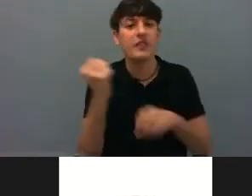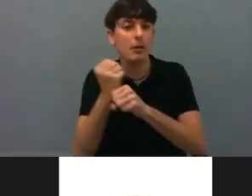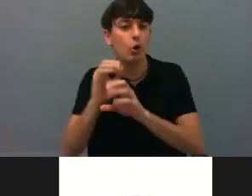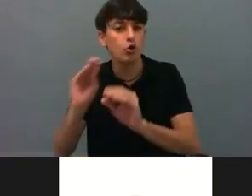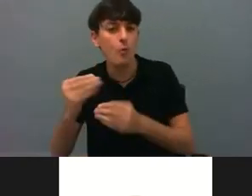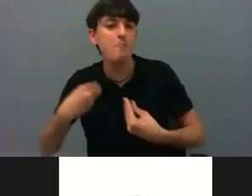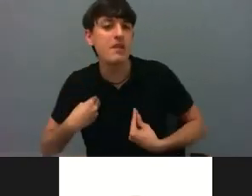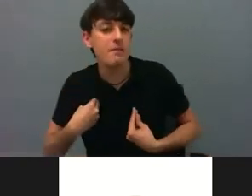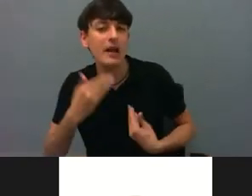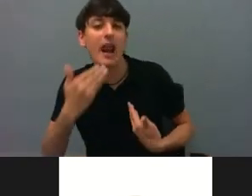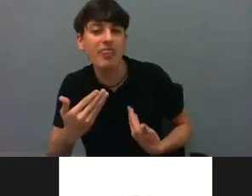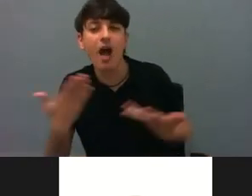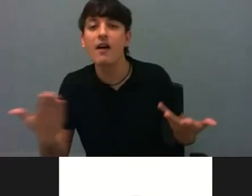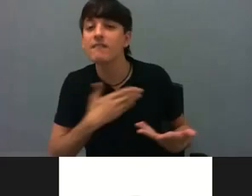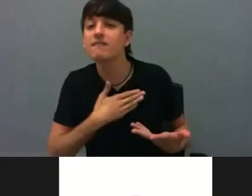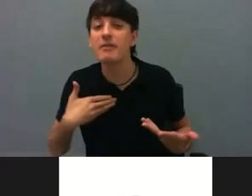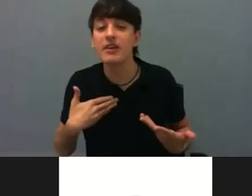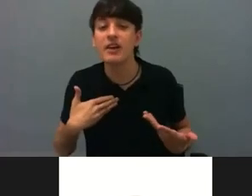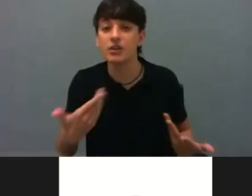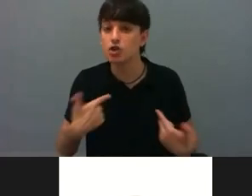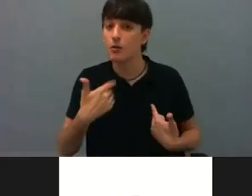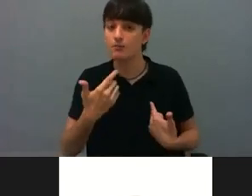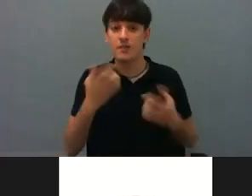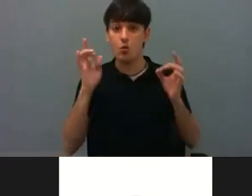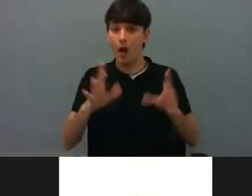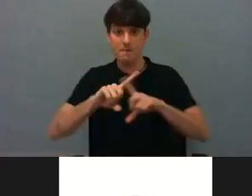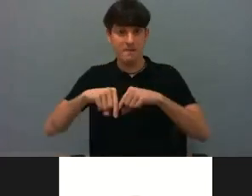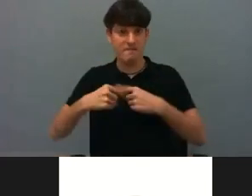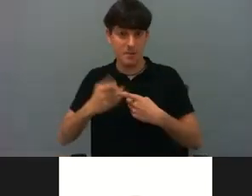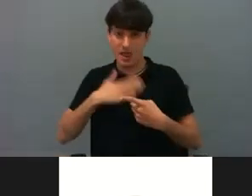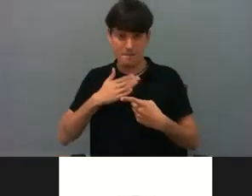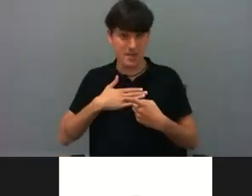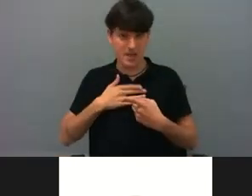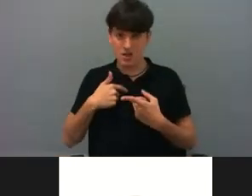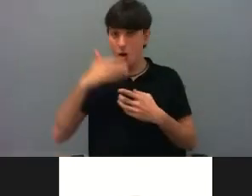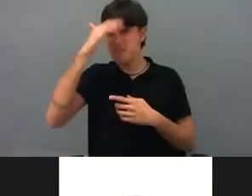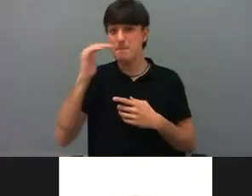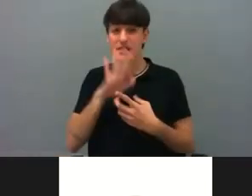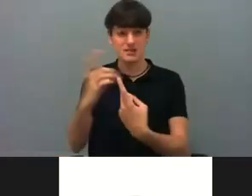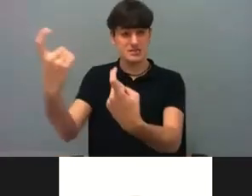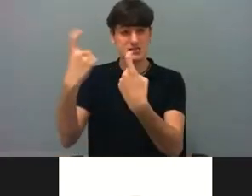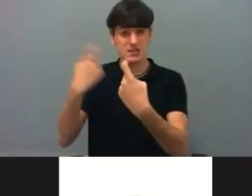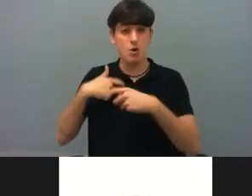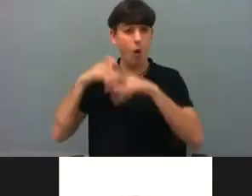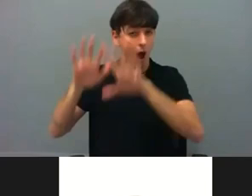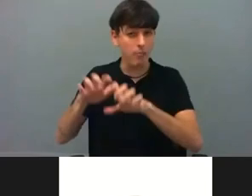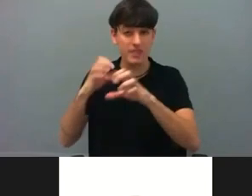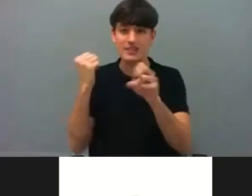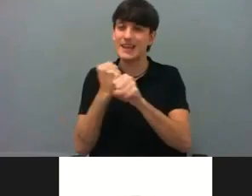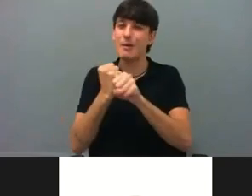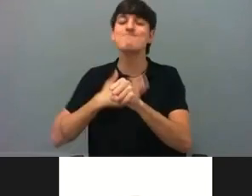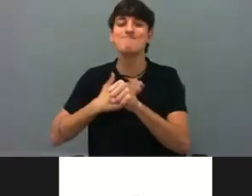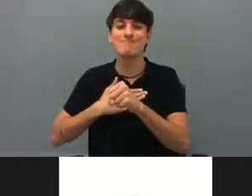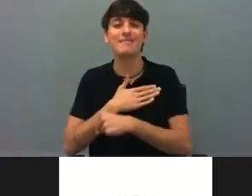Tengo clara la respuesta. Quiero vivir lo que aprendí de mis padres, de mi trabajo. Pero en